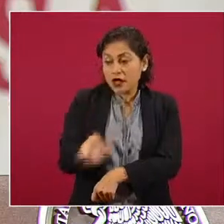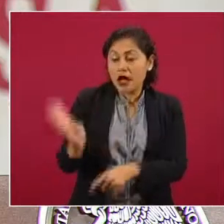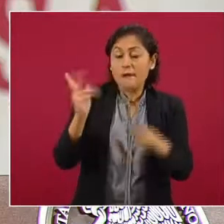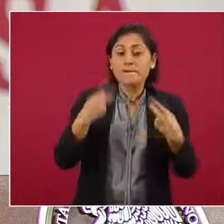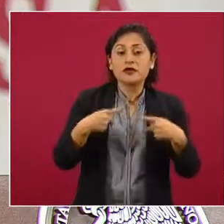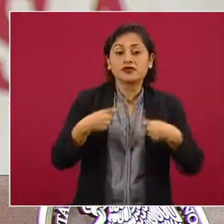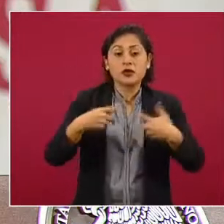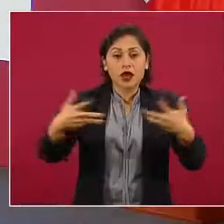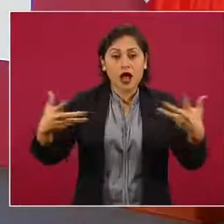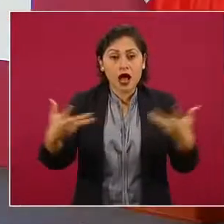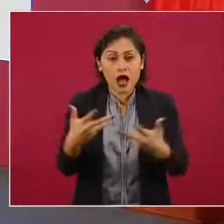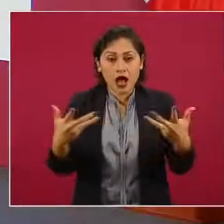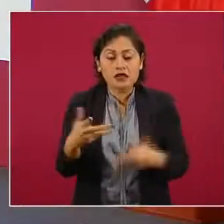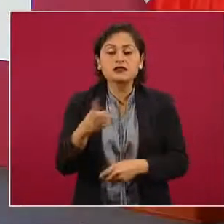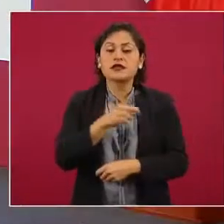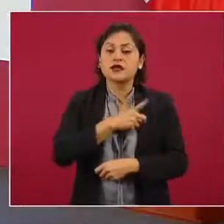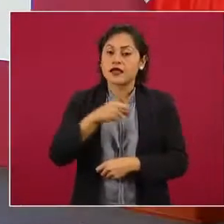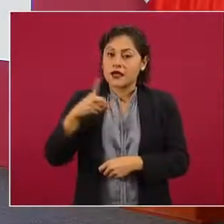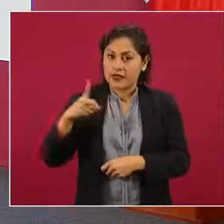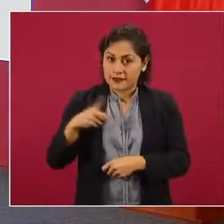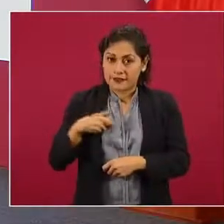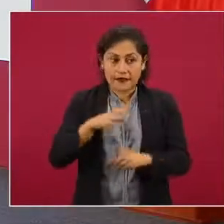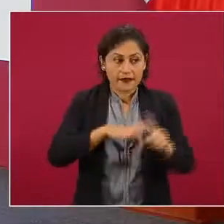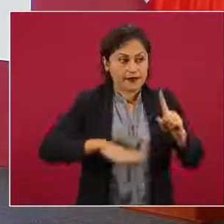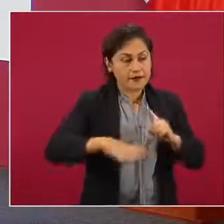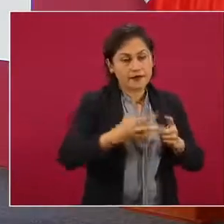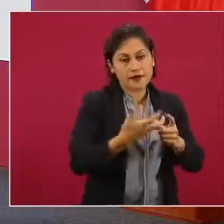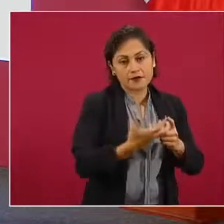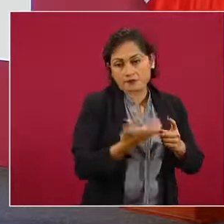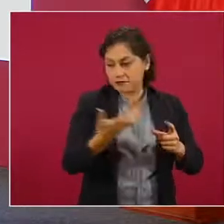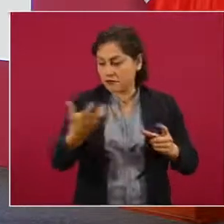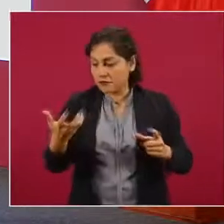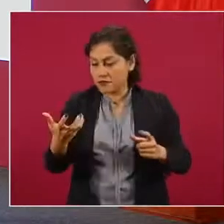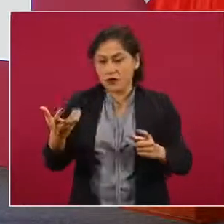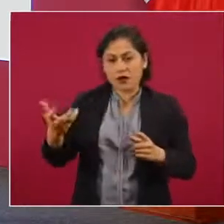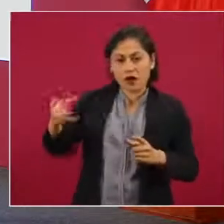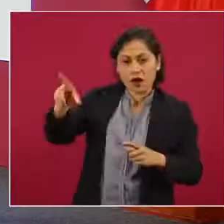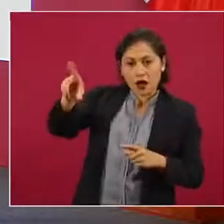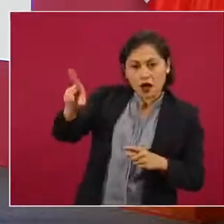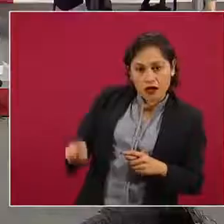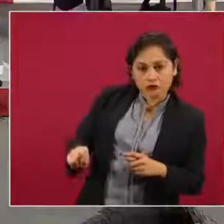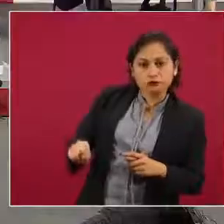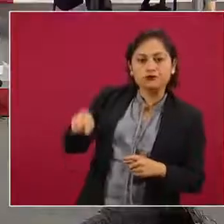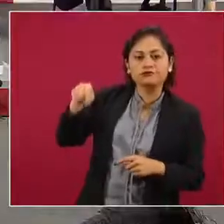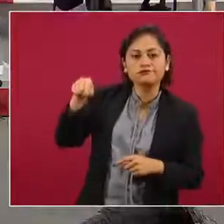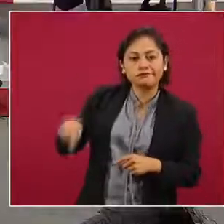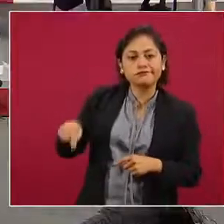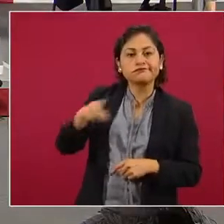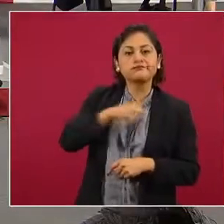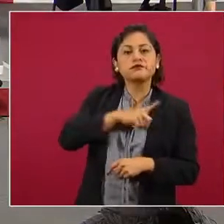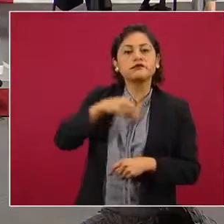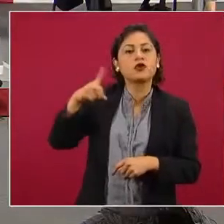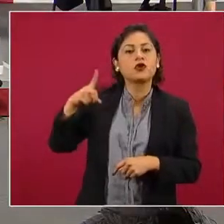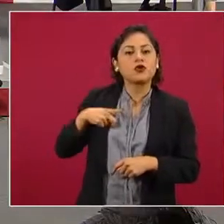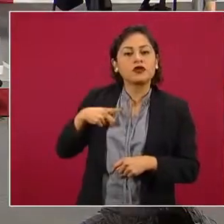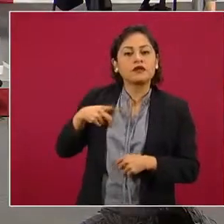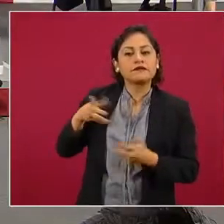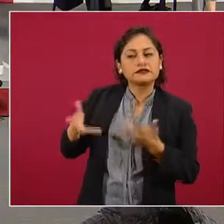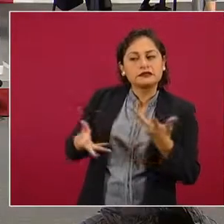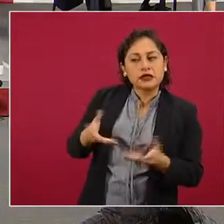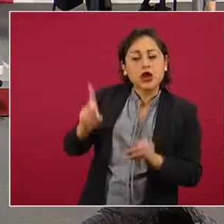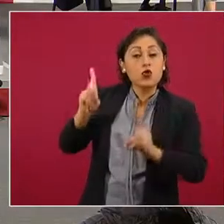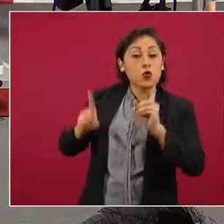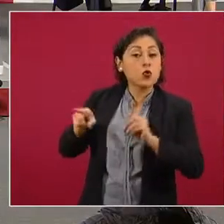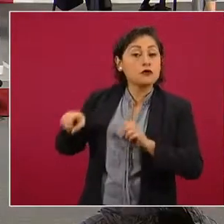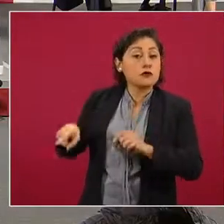presentan han de ser separadas de la sociedad, degradadas y sometidas a una desconfianza